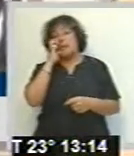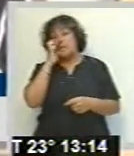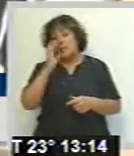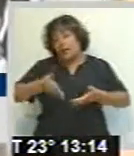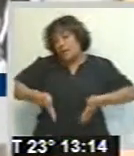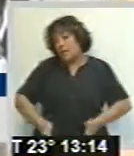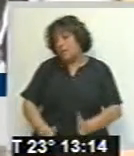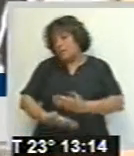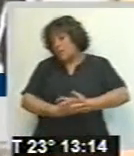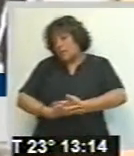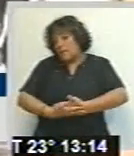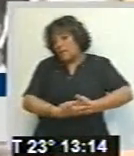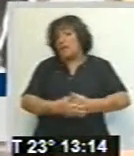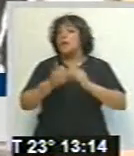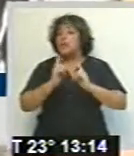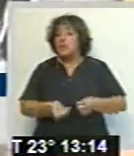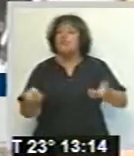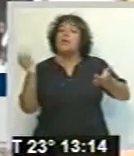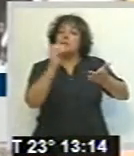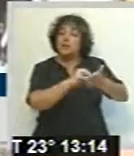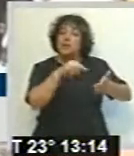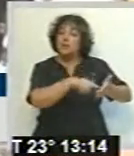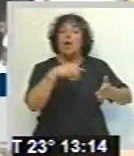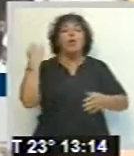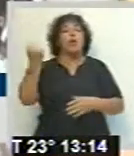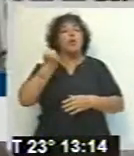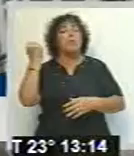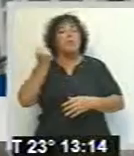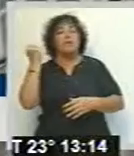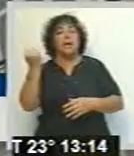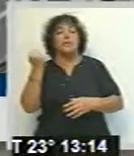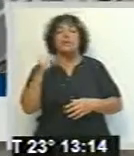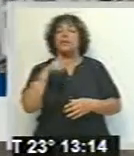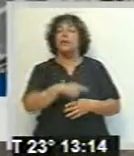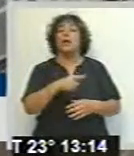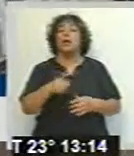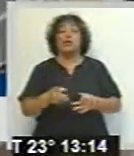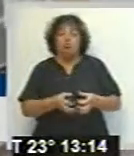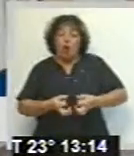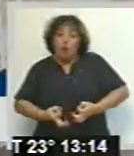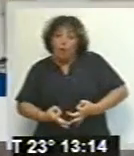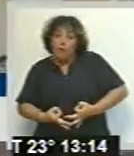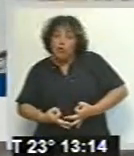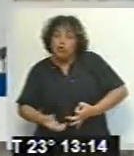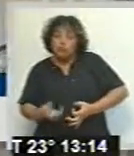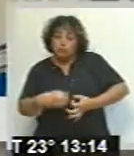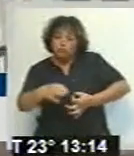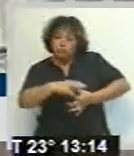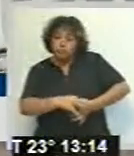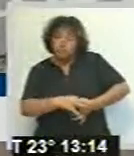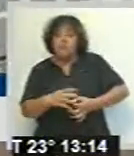nacido, y se ha establecido también la importancia de que los óvulos que sean fecundados